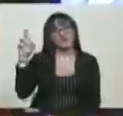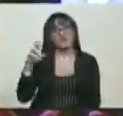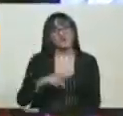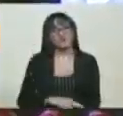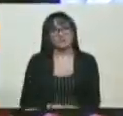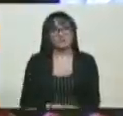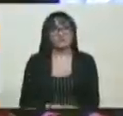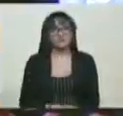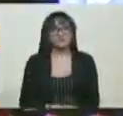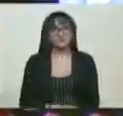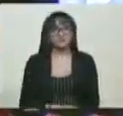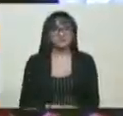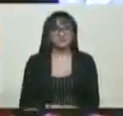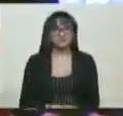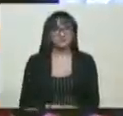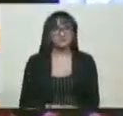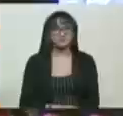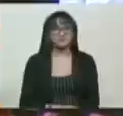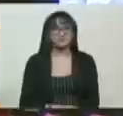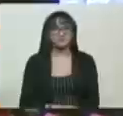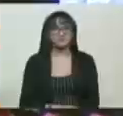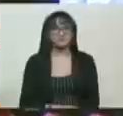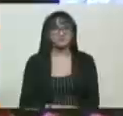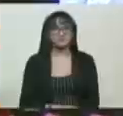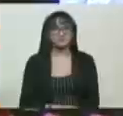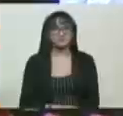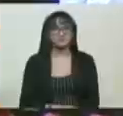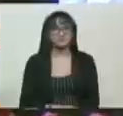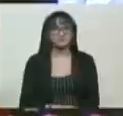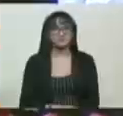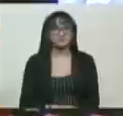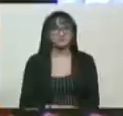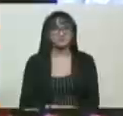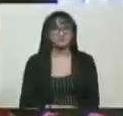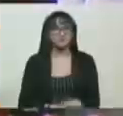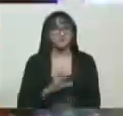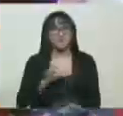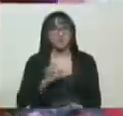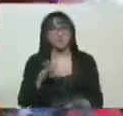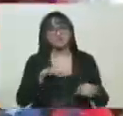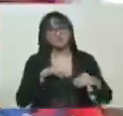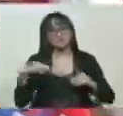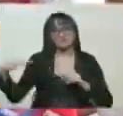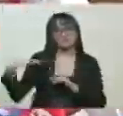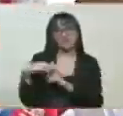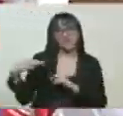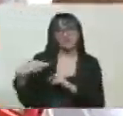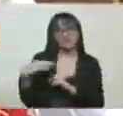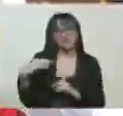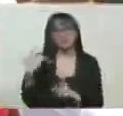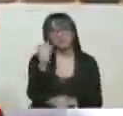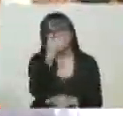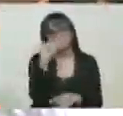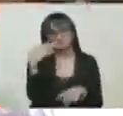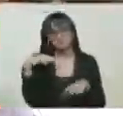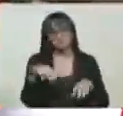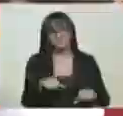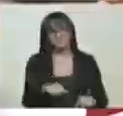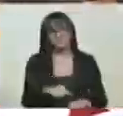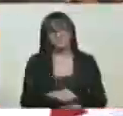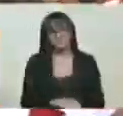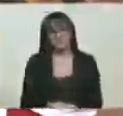se ha negado a dejarse someter por los colonialistas, por